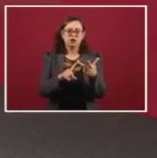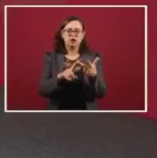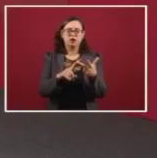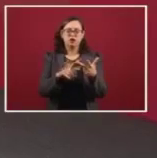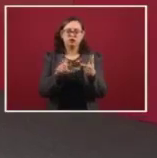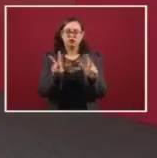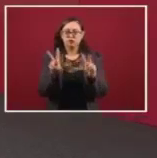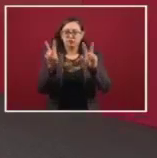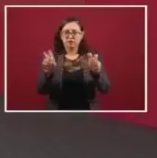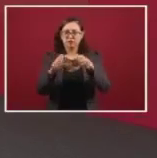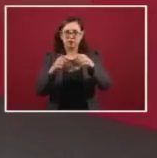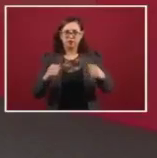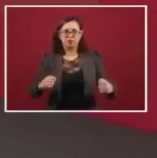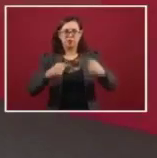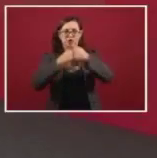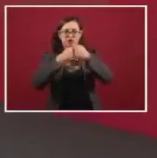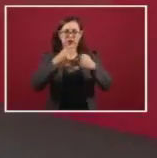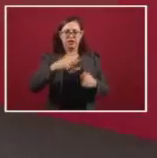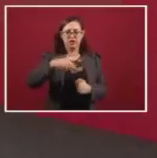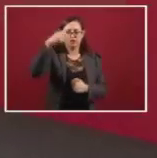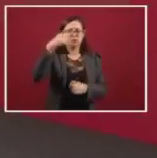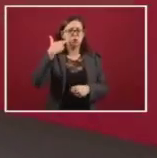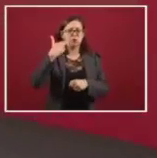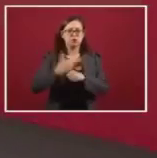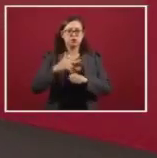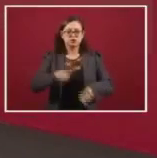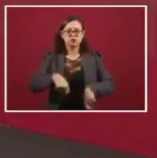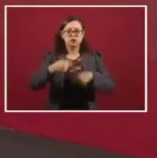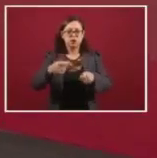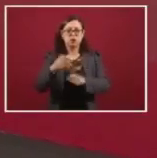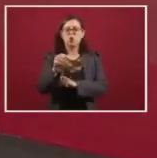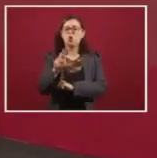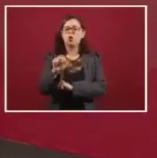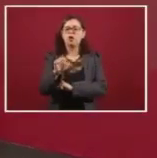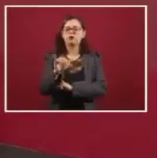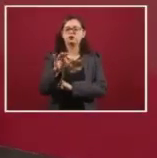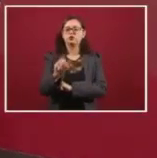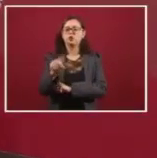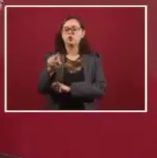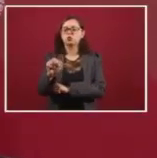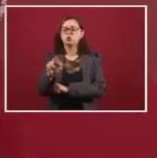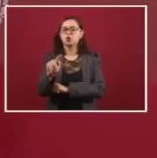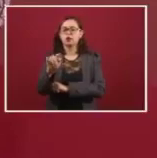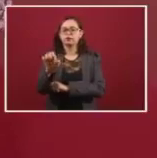frontera norte, que está a cargo de Horacio Duarte.